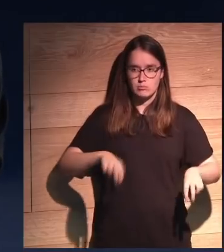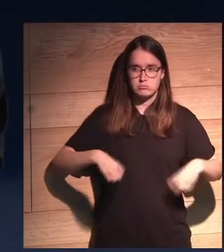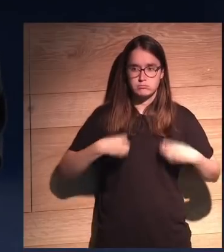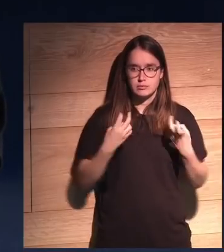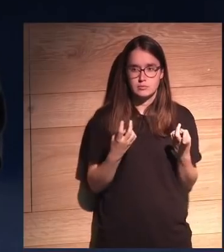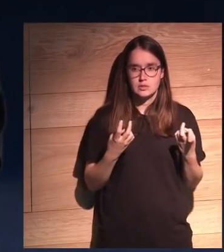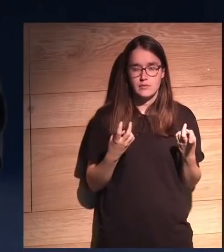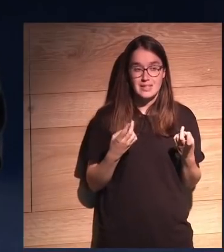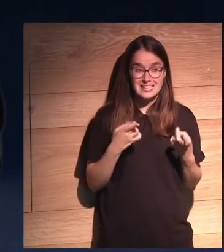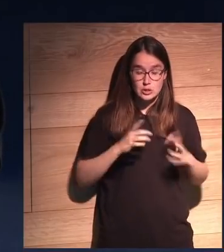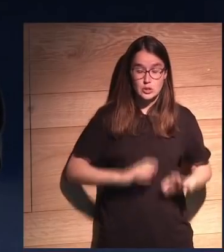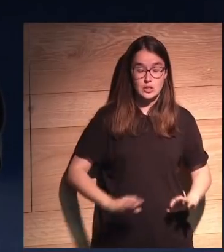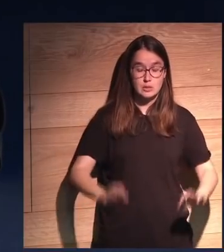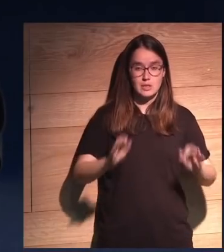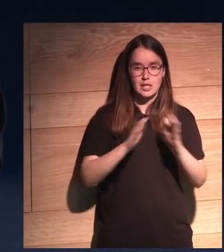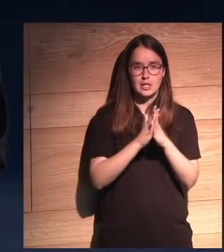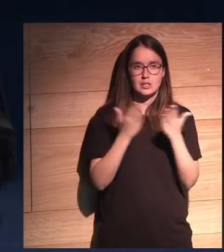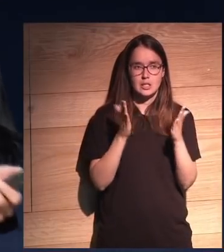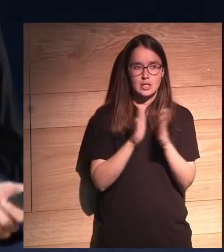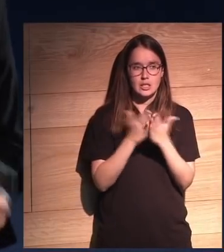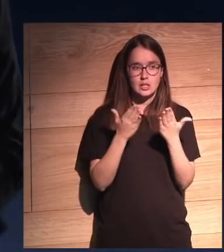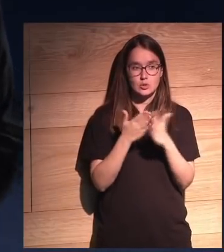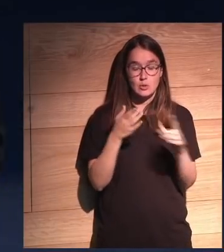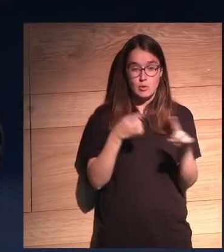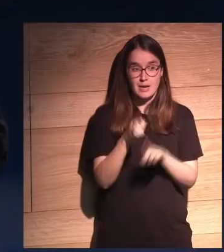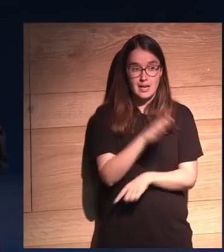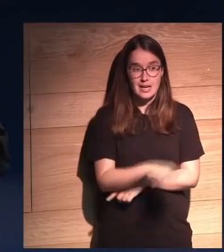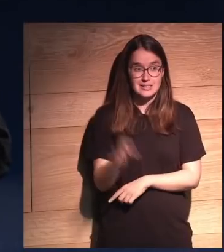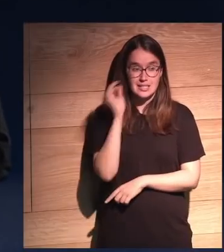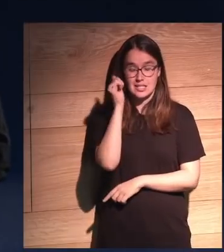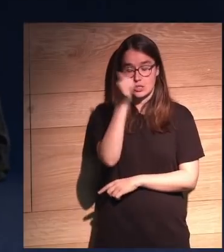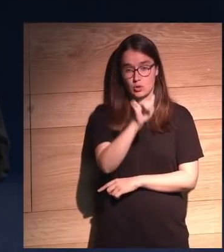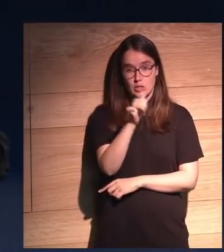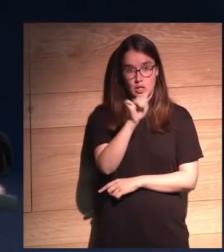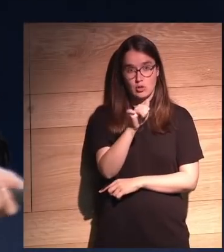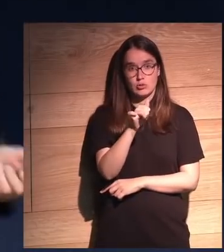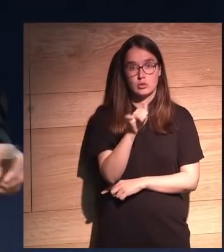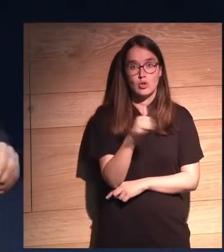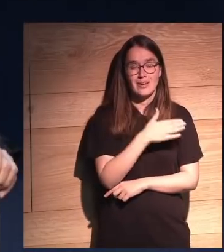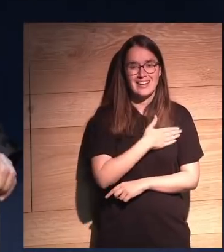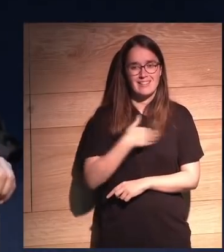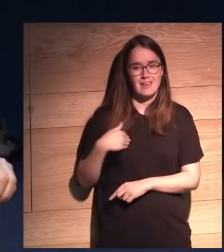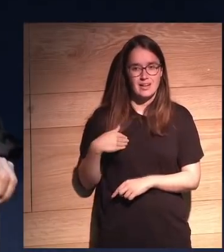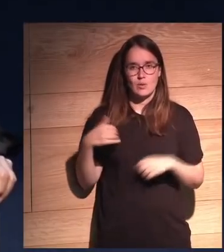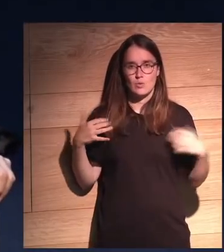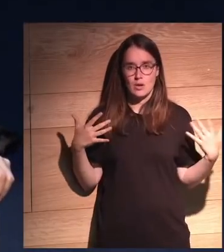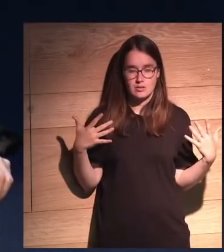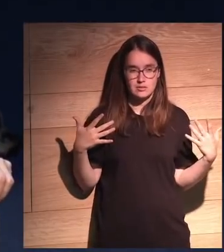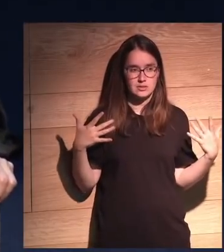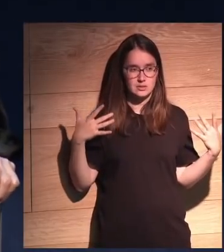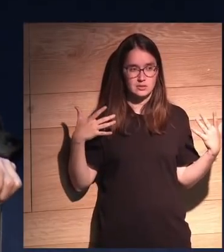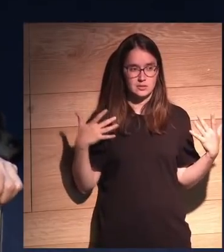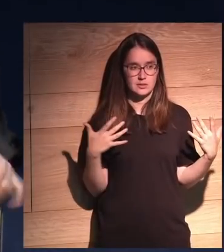y en concreto, que es un libro para las niñas y para los niños, pues lo que quiere es precisamente